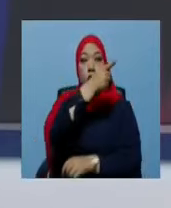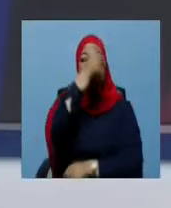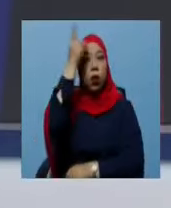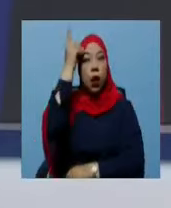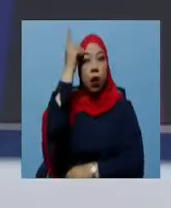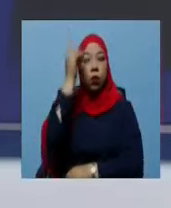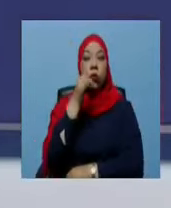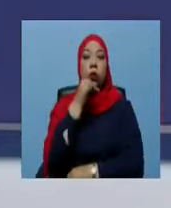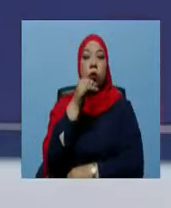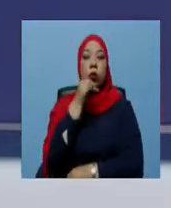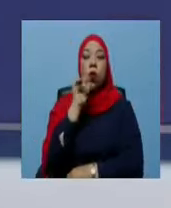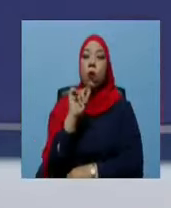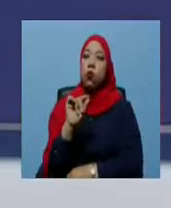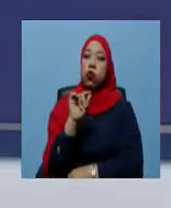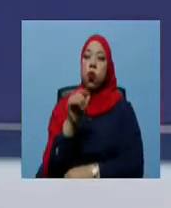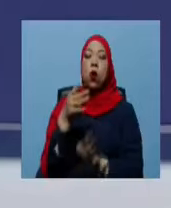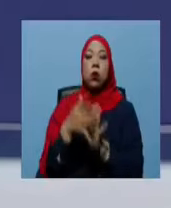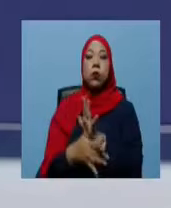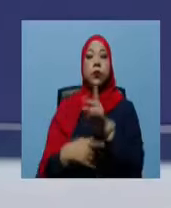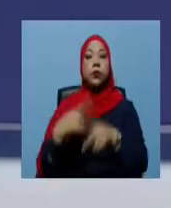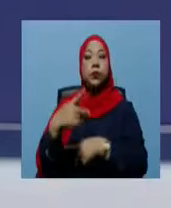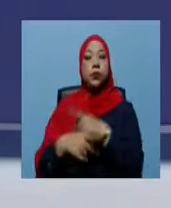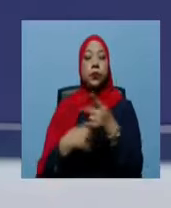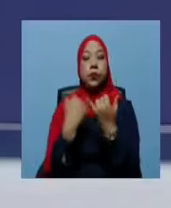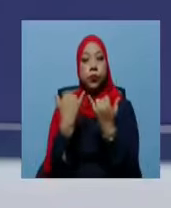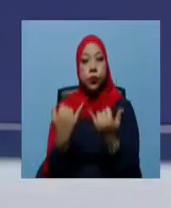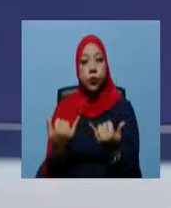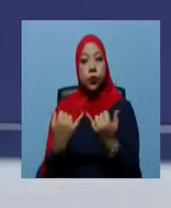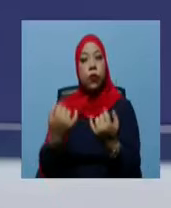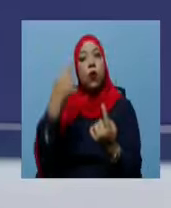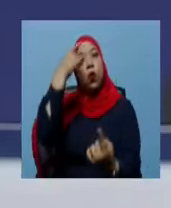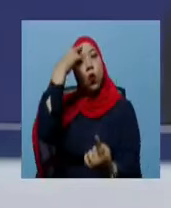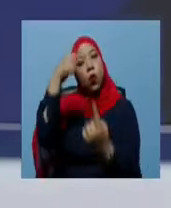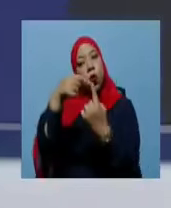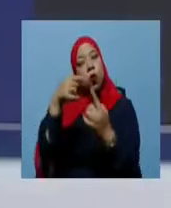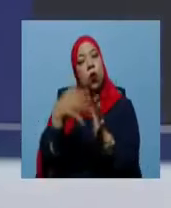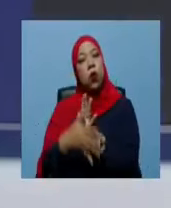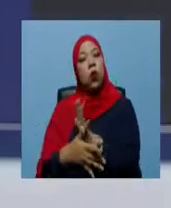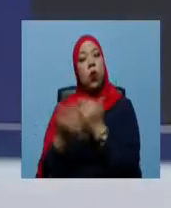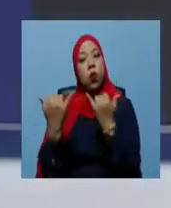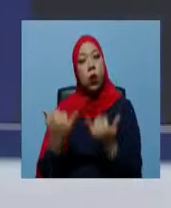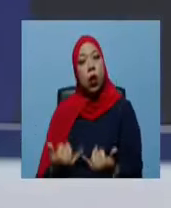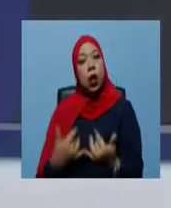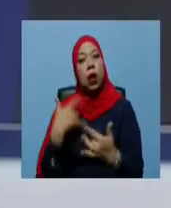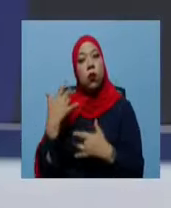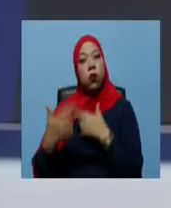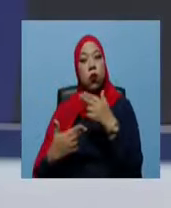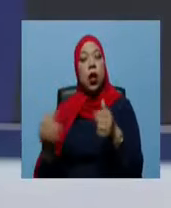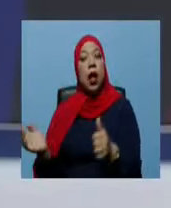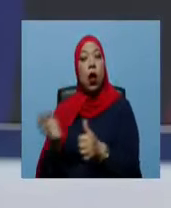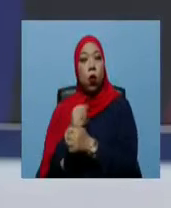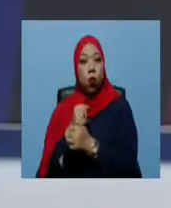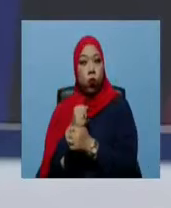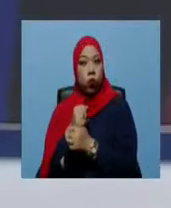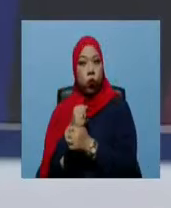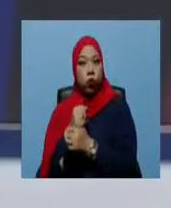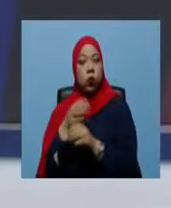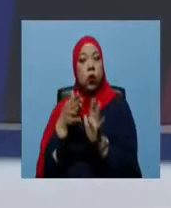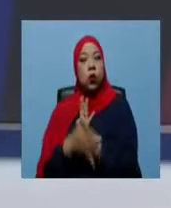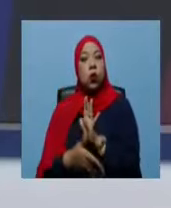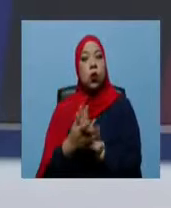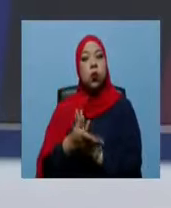Diosdado Cabello, puntualizó cronológicamente los detalles sobre no solamente las armas incautadas y